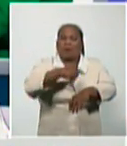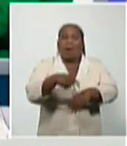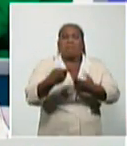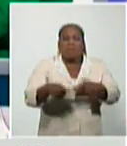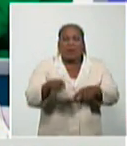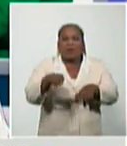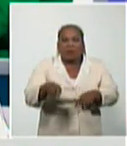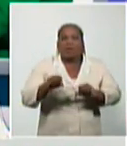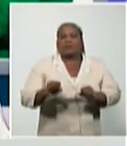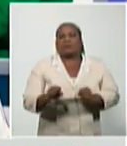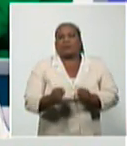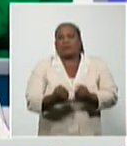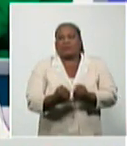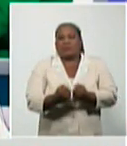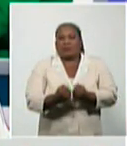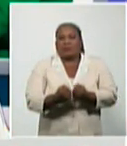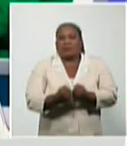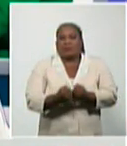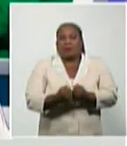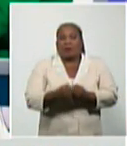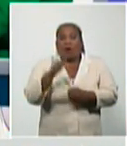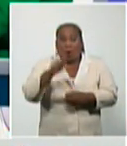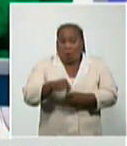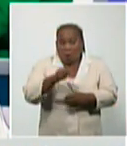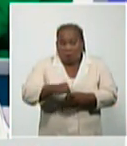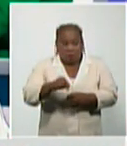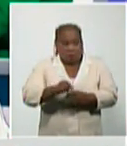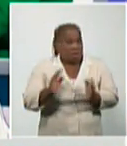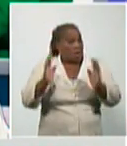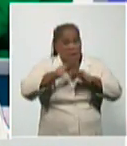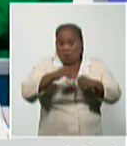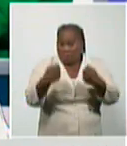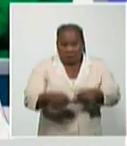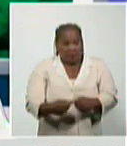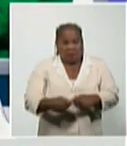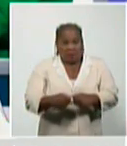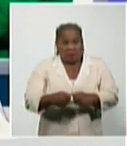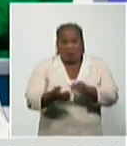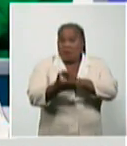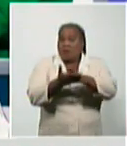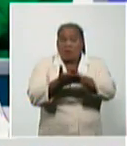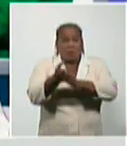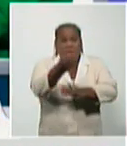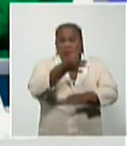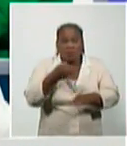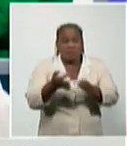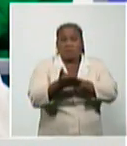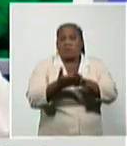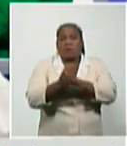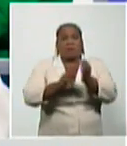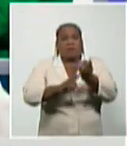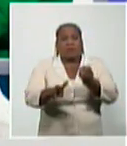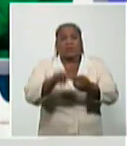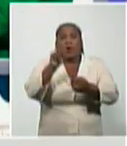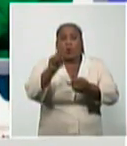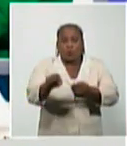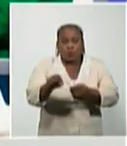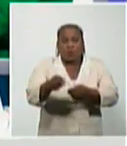Claro. Y hoy yo no creo que haya un territorio de nuestro país que cuando usted salga a la calle, usted se monte en un